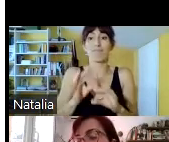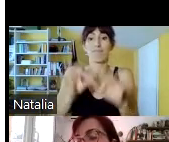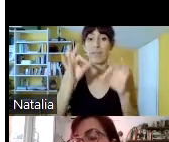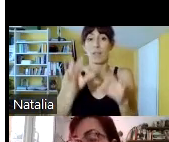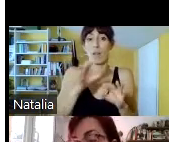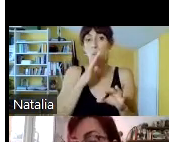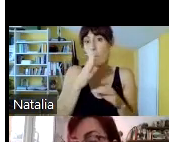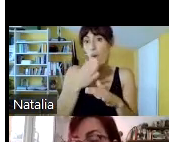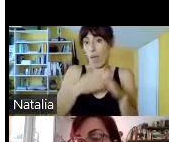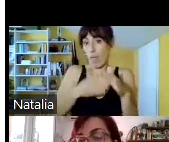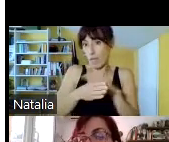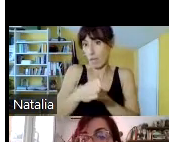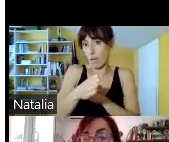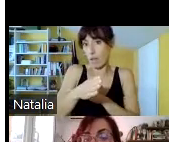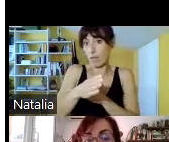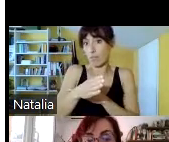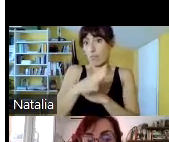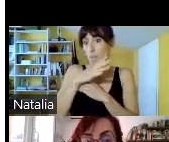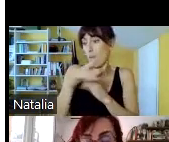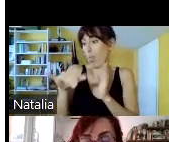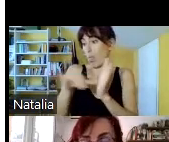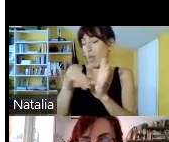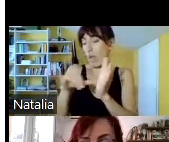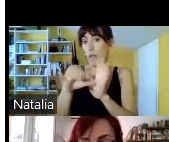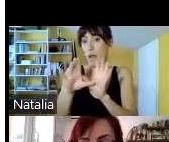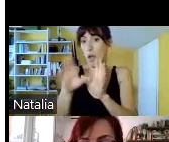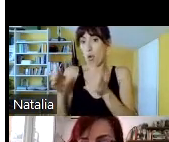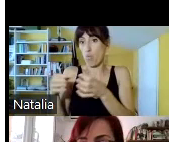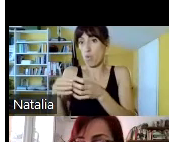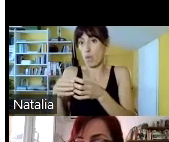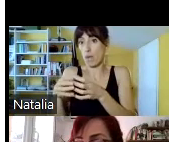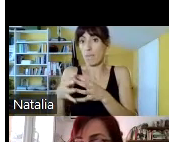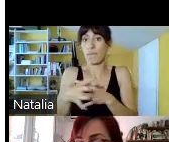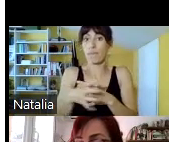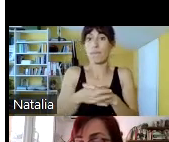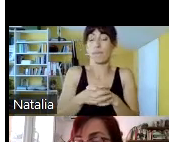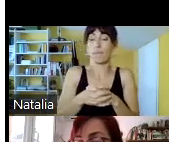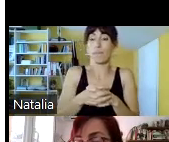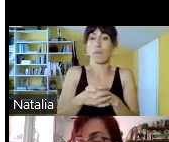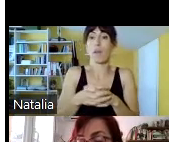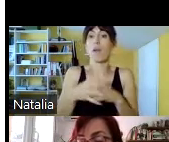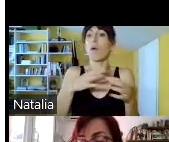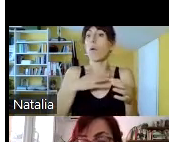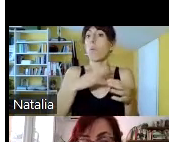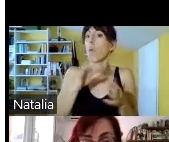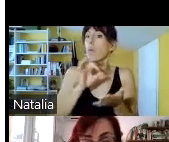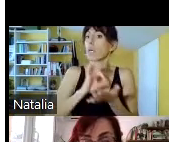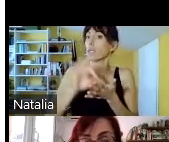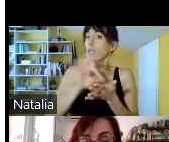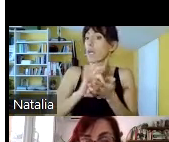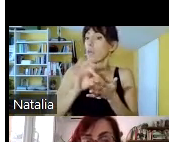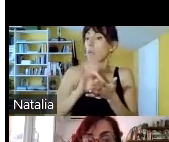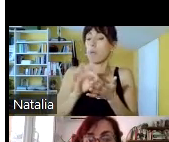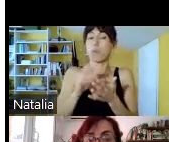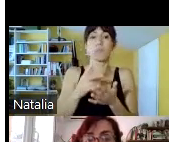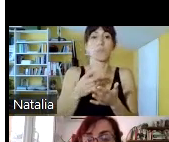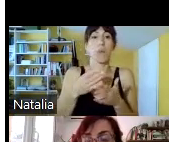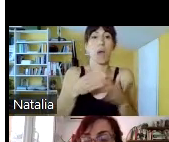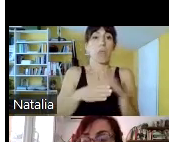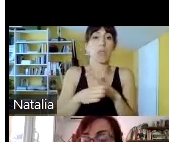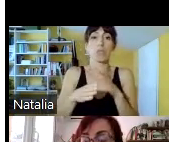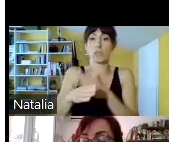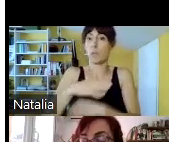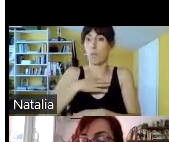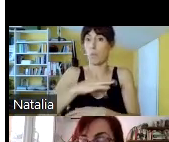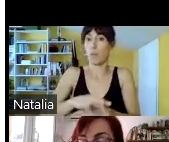accesibilidad, ¿no? Por el estar cerca de la comunidad y poder prestar servicios de forma accesible, pero